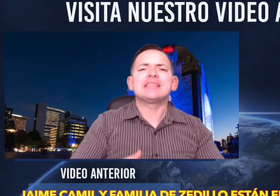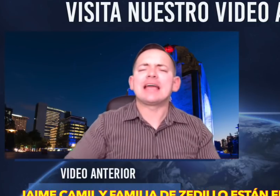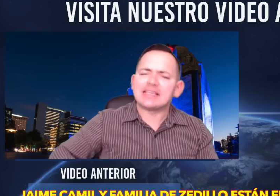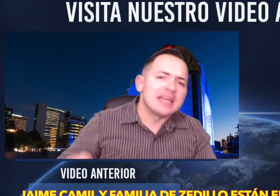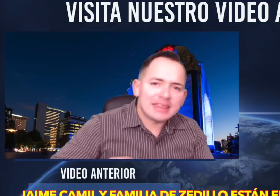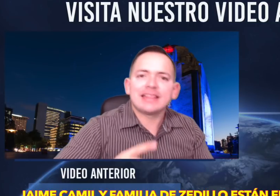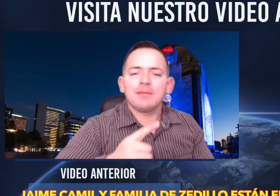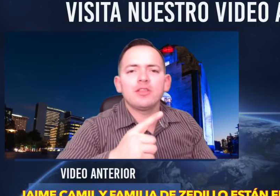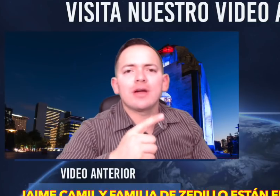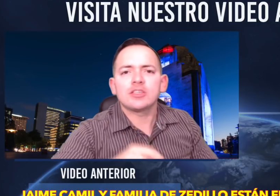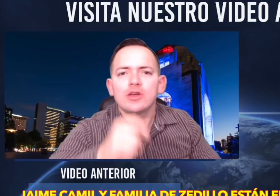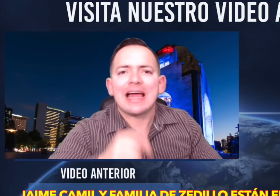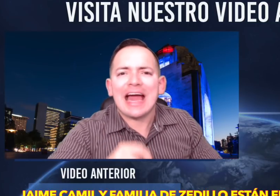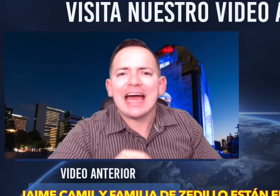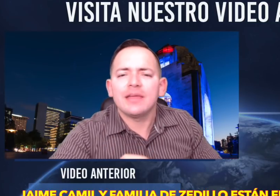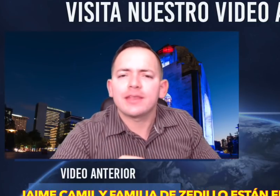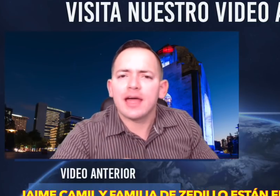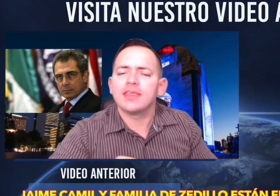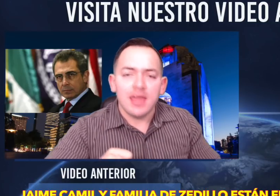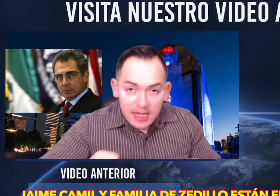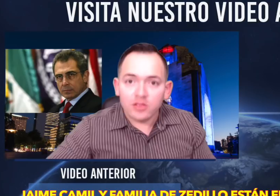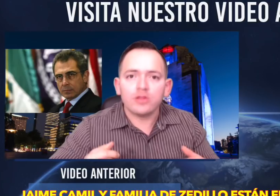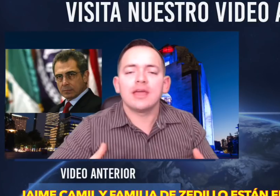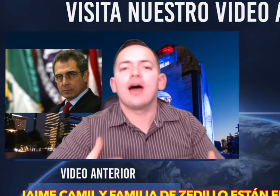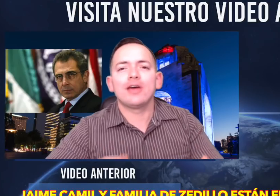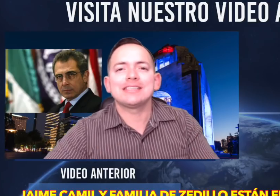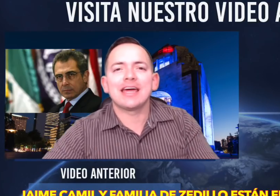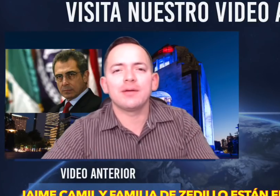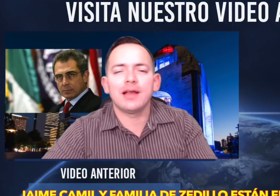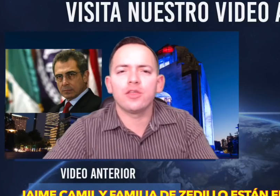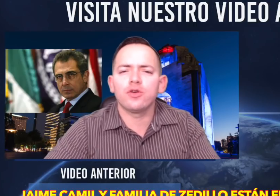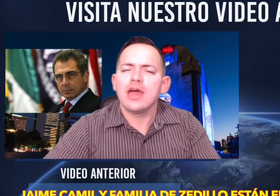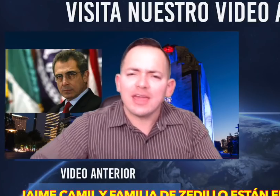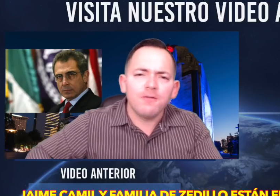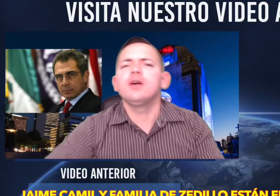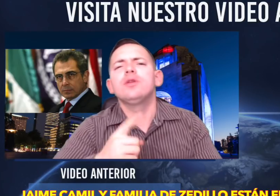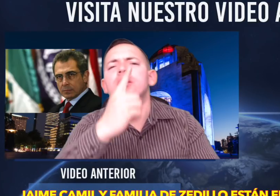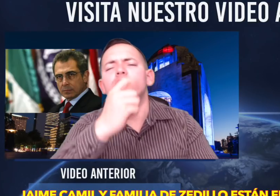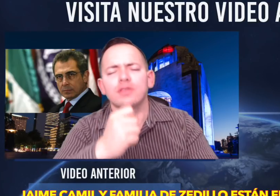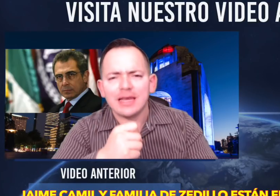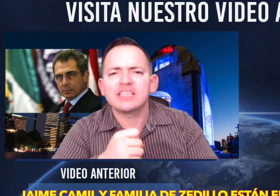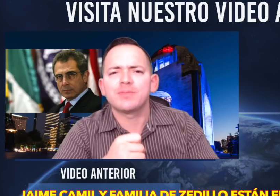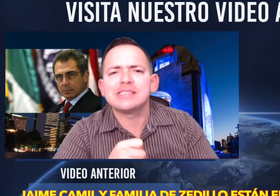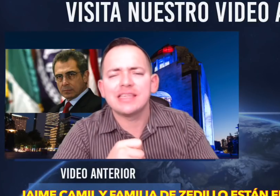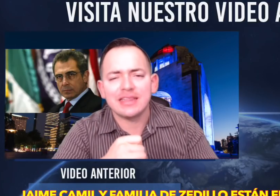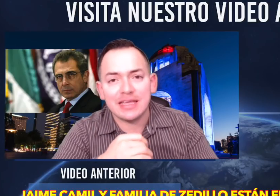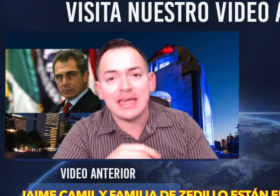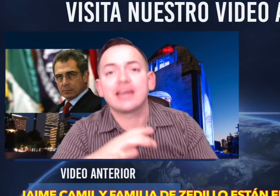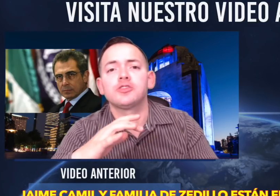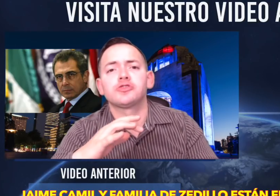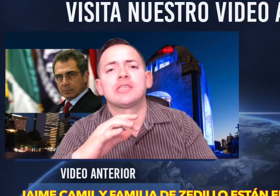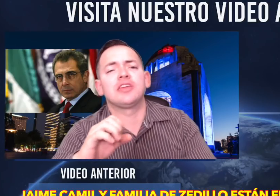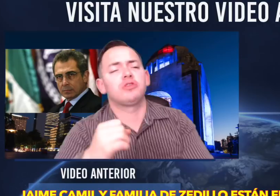más detalles del tremendo caso de la Caja Libertad, en donde ahora se ha revelado que fue un hijo del